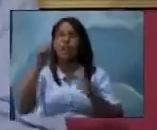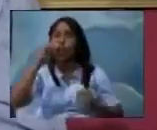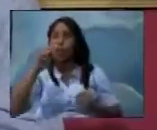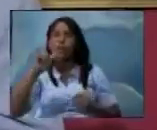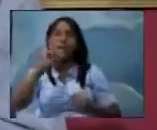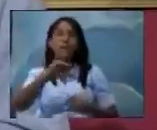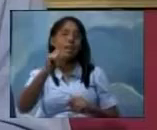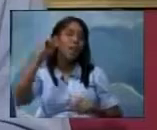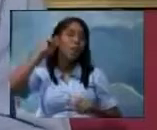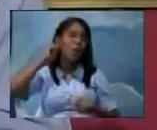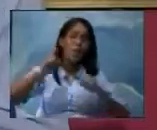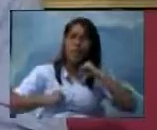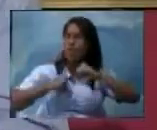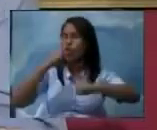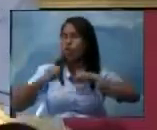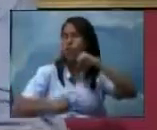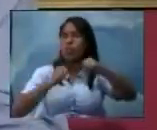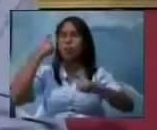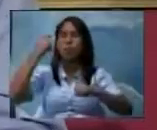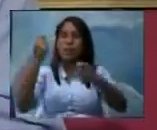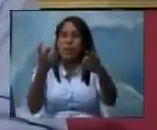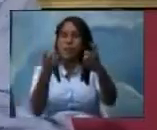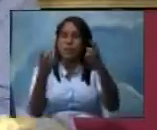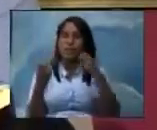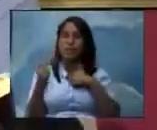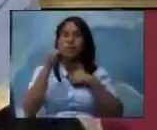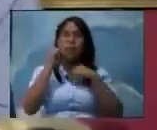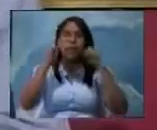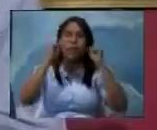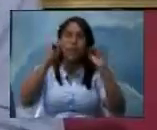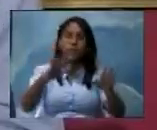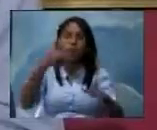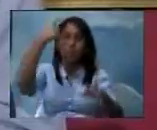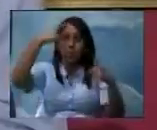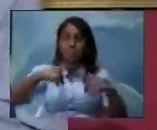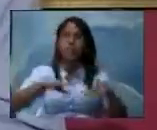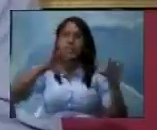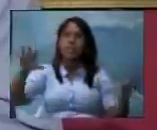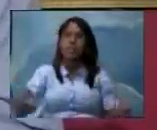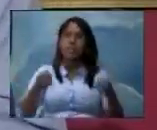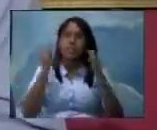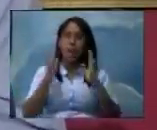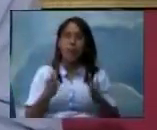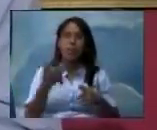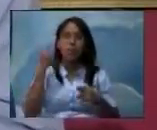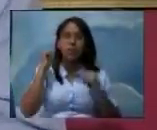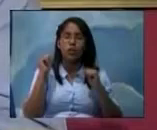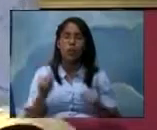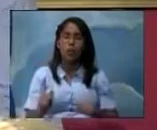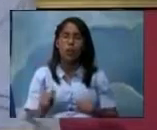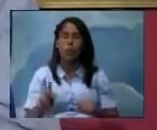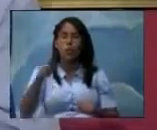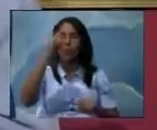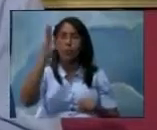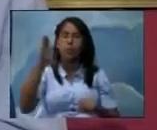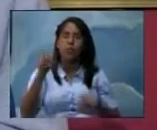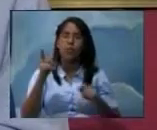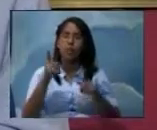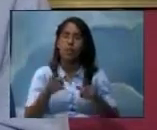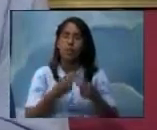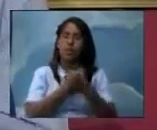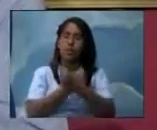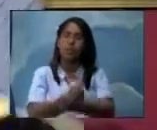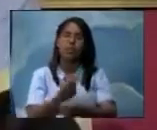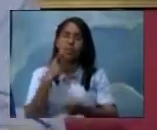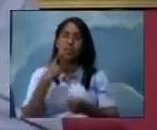hombre y la mujer correrán para recibir la bendición, para ser salvos. Por eso hoy Dios te habla